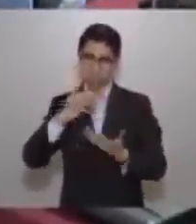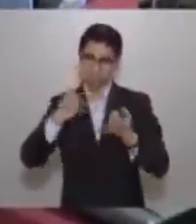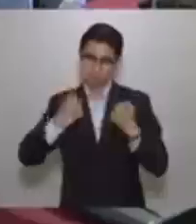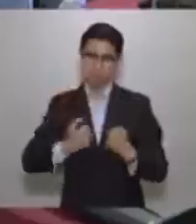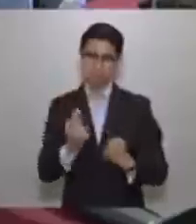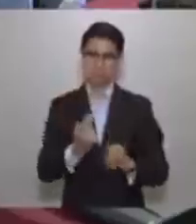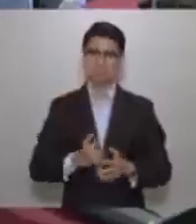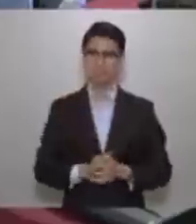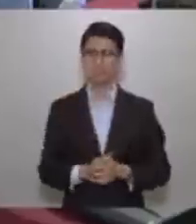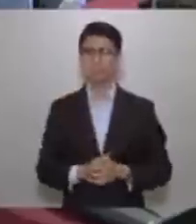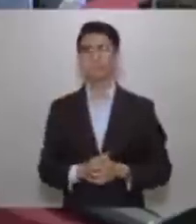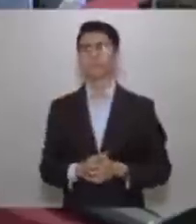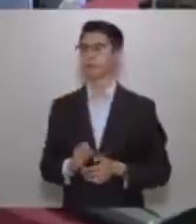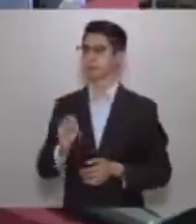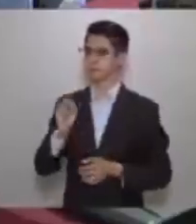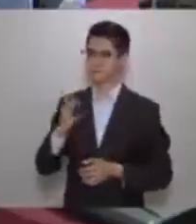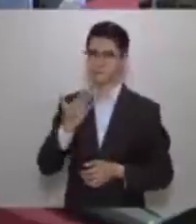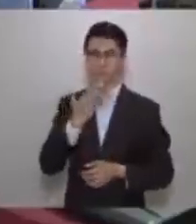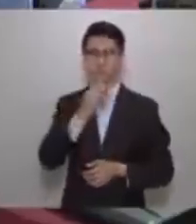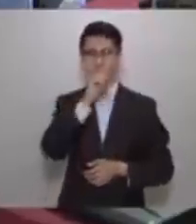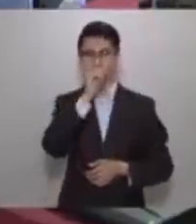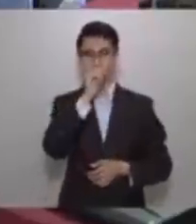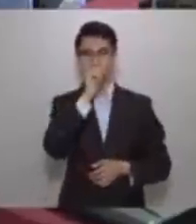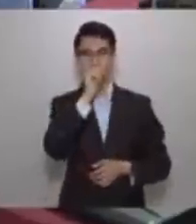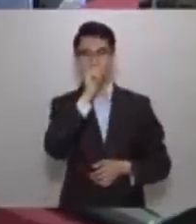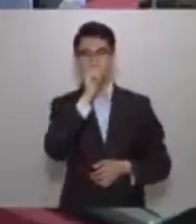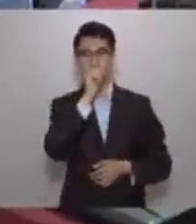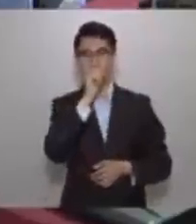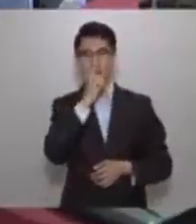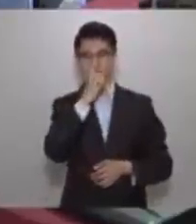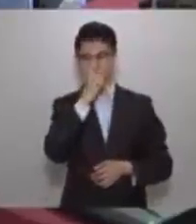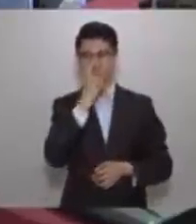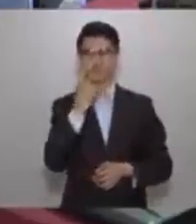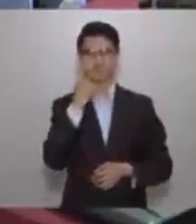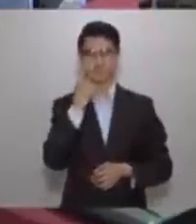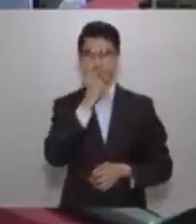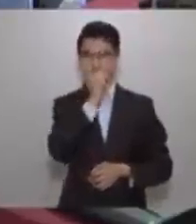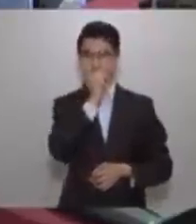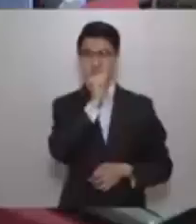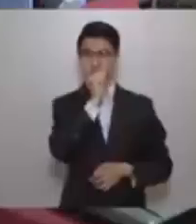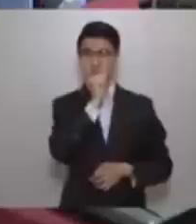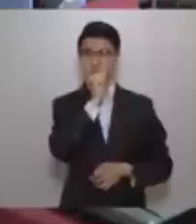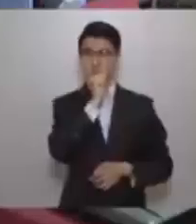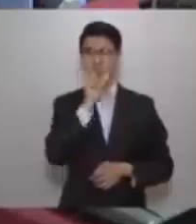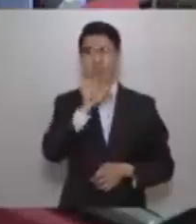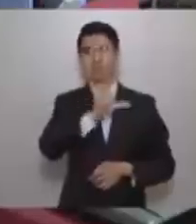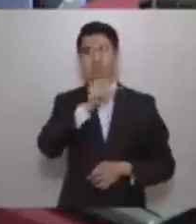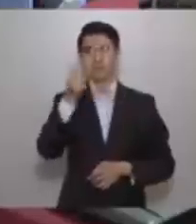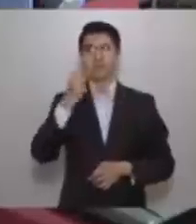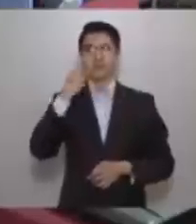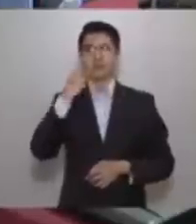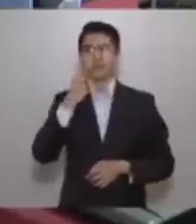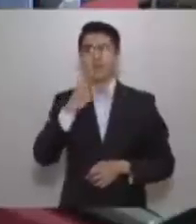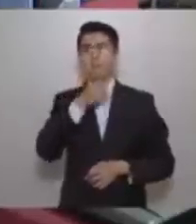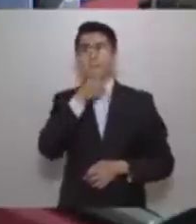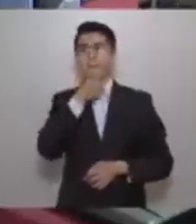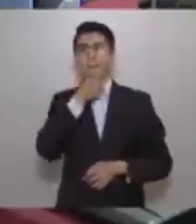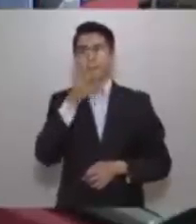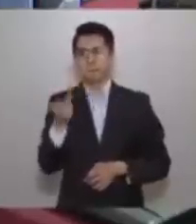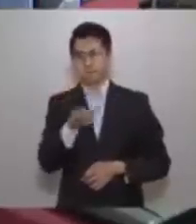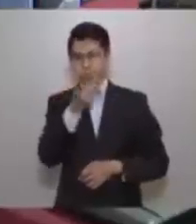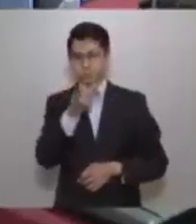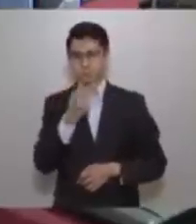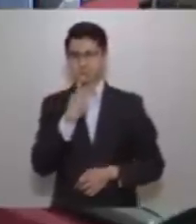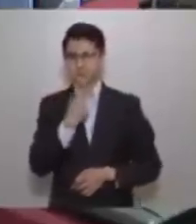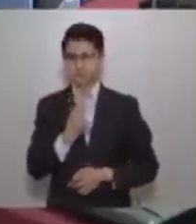el delegado de San Antonio de las Minas iba en el mismo vehículo que esta persona de apodo El Trébol, ¿ha investigado